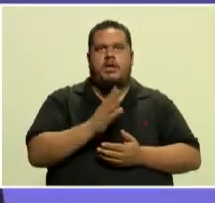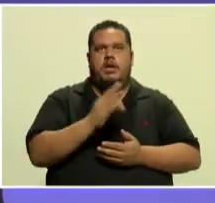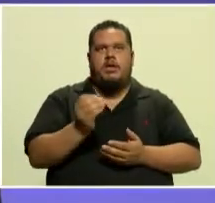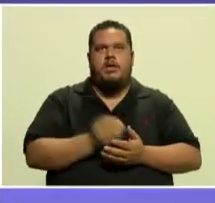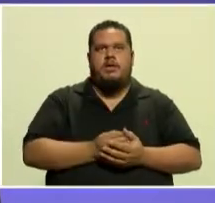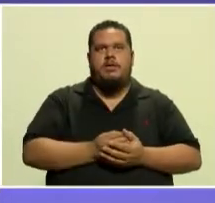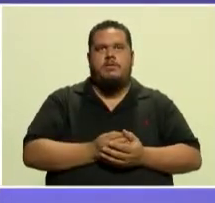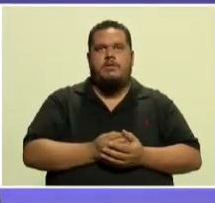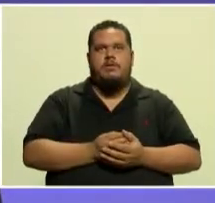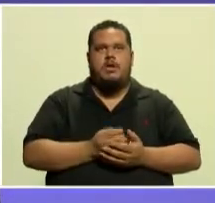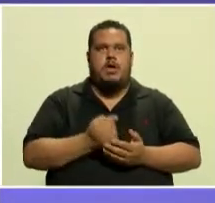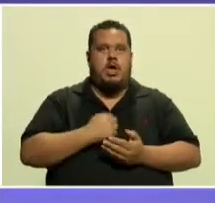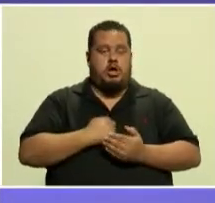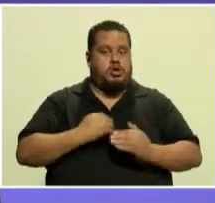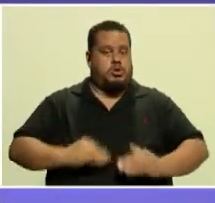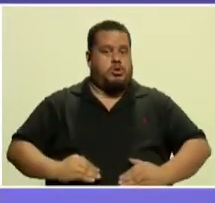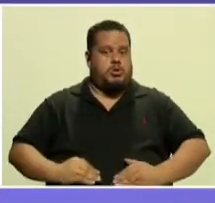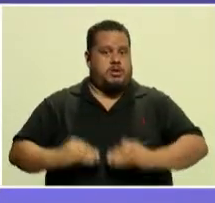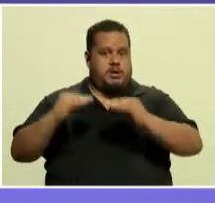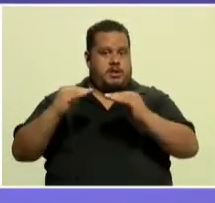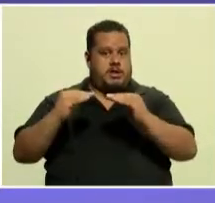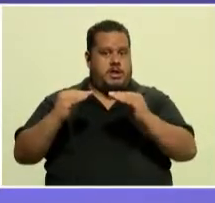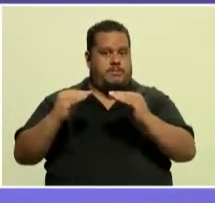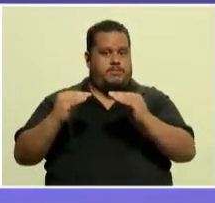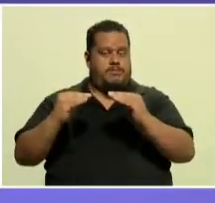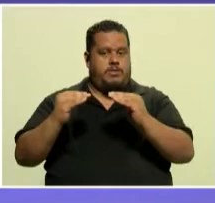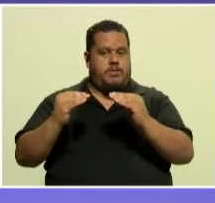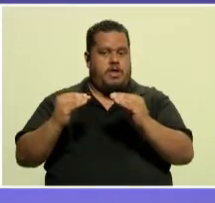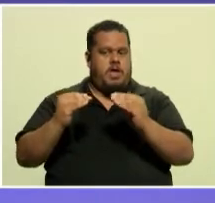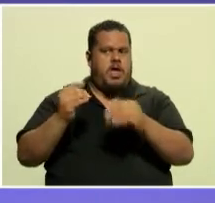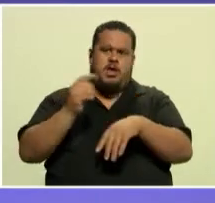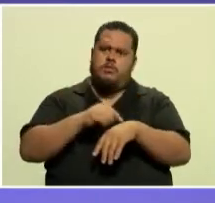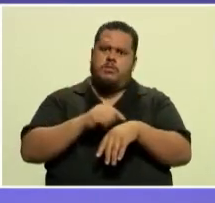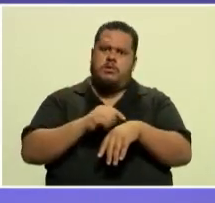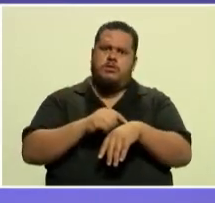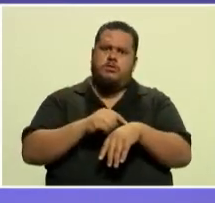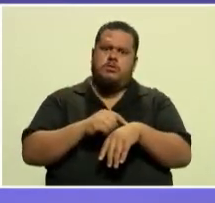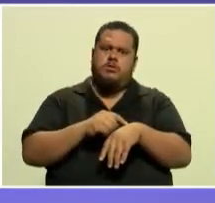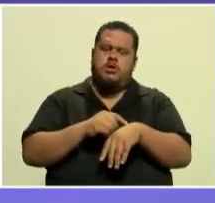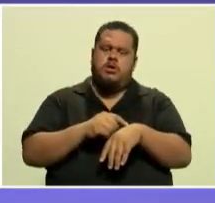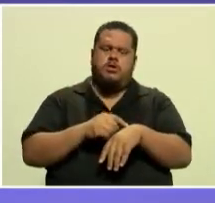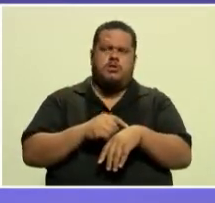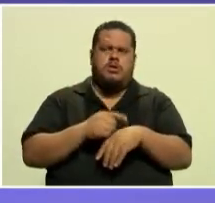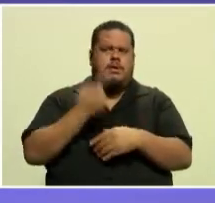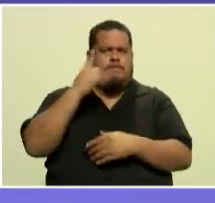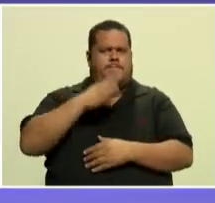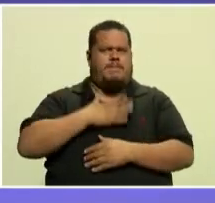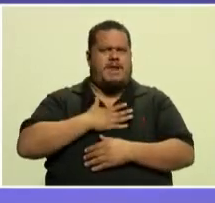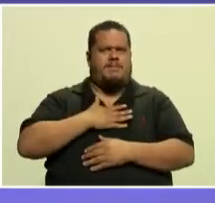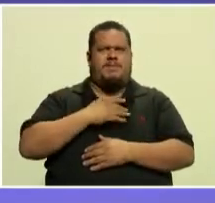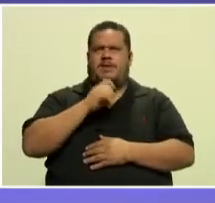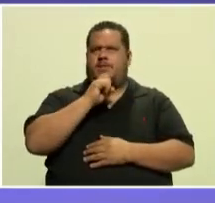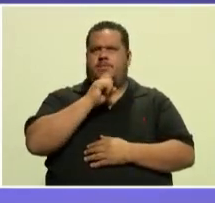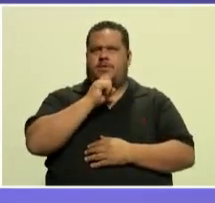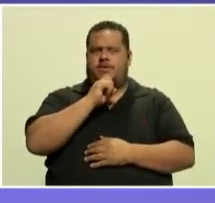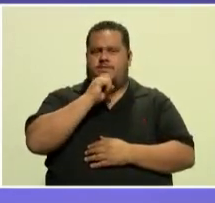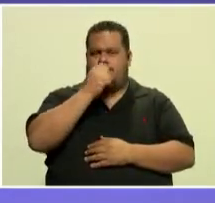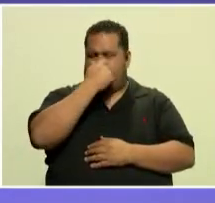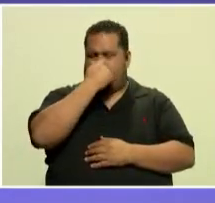Y entonces yo crecí con en los momentos donde me costaba conciliar las